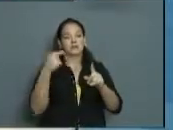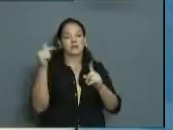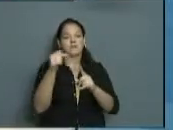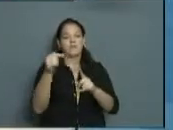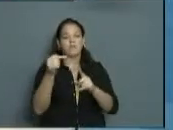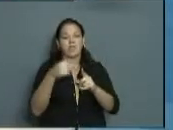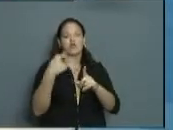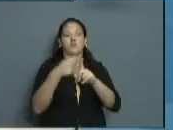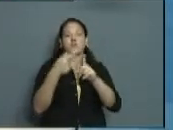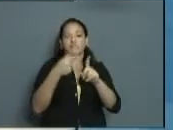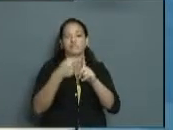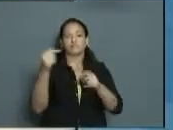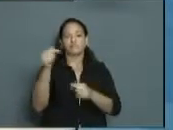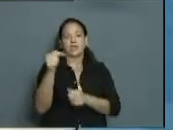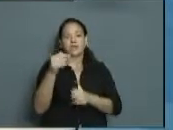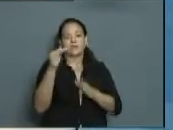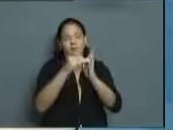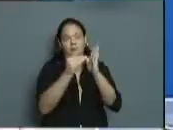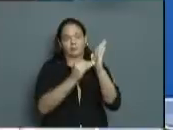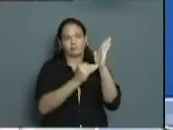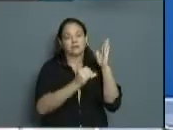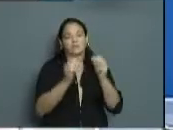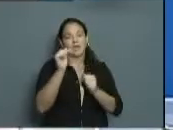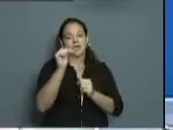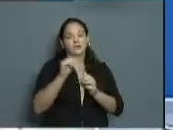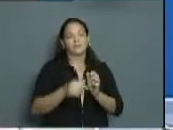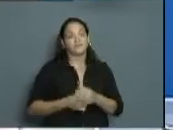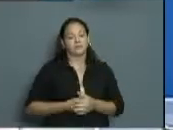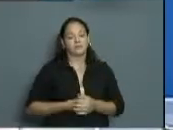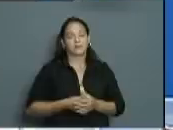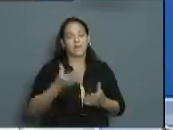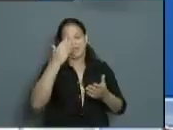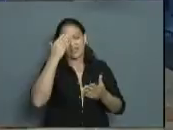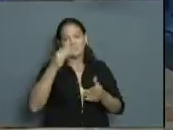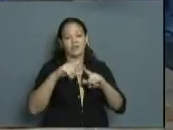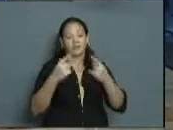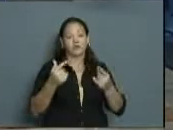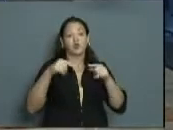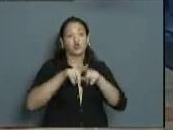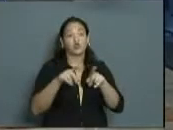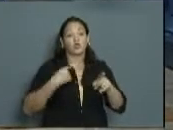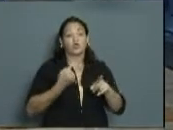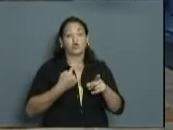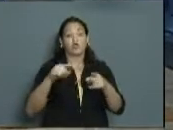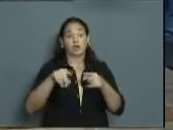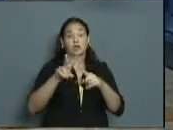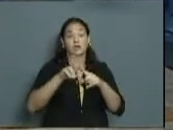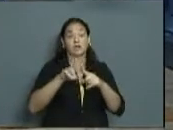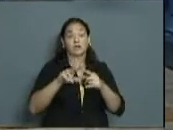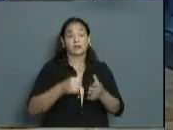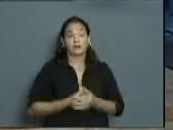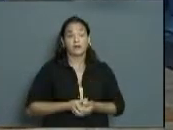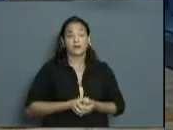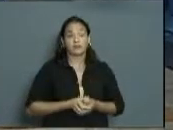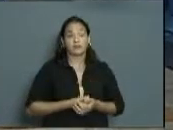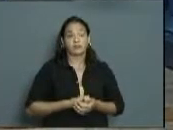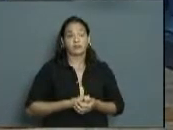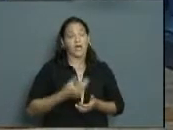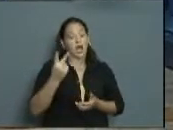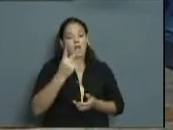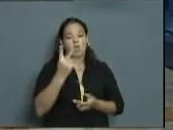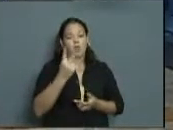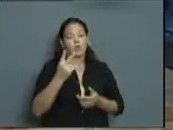positivos en nuestra población. Bueno, agradecer la presencia de ustedes acá en el estudio a la doctora Minerva, al doctor Juan Carlos